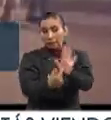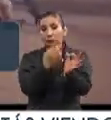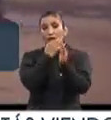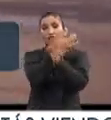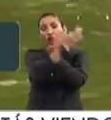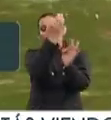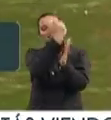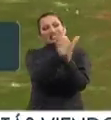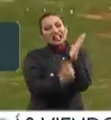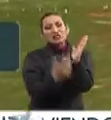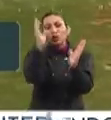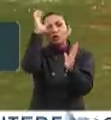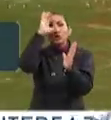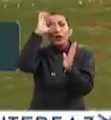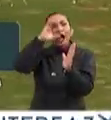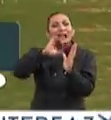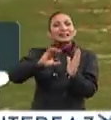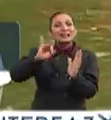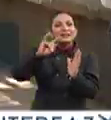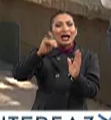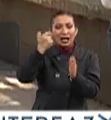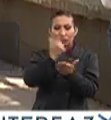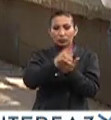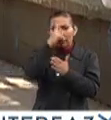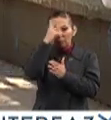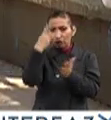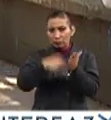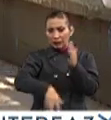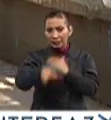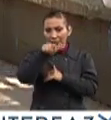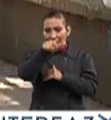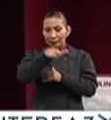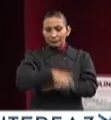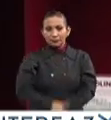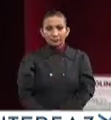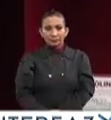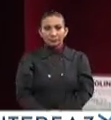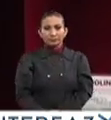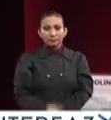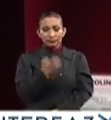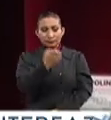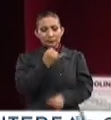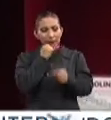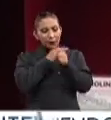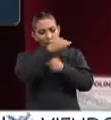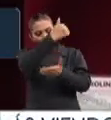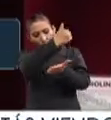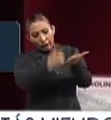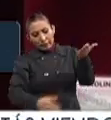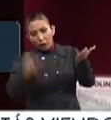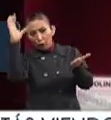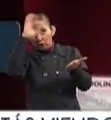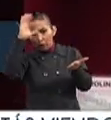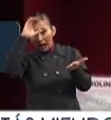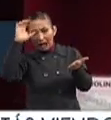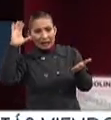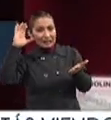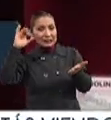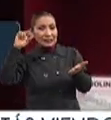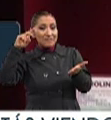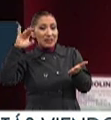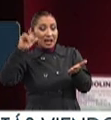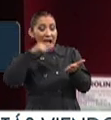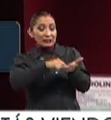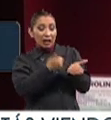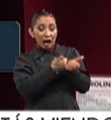el informe sobre cultura cívica en la Ciudad de México 2017. El informe sobre cultura cívica, sin duda que